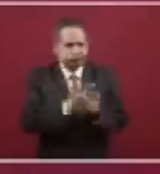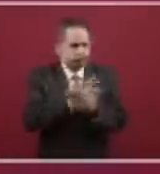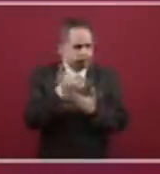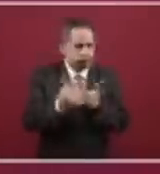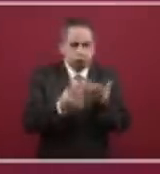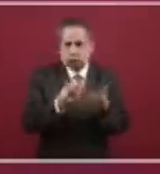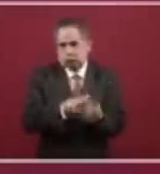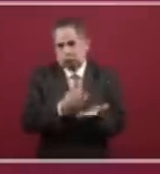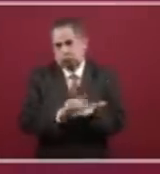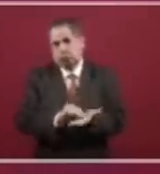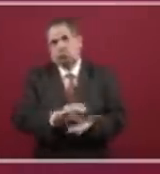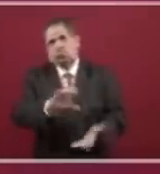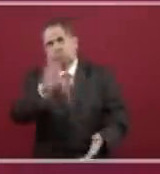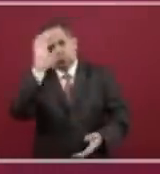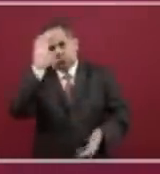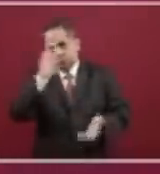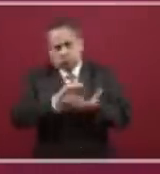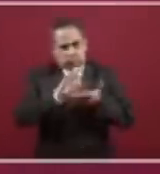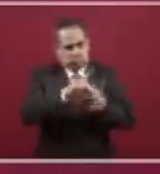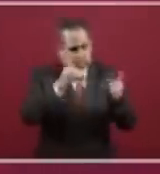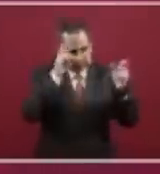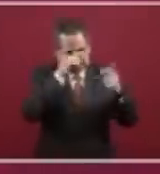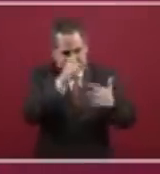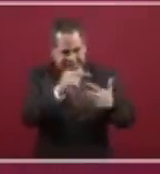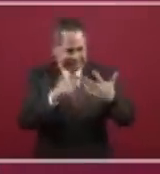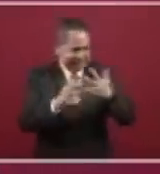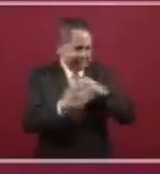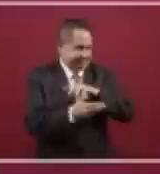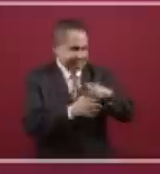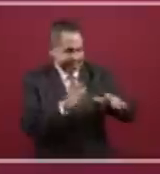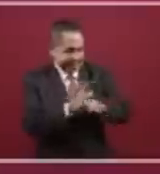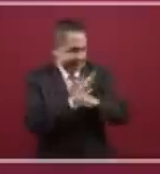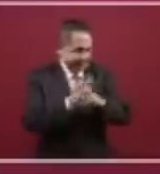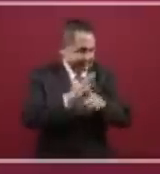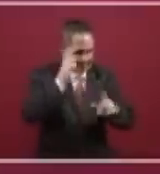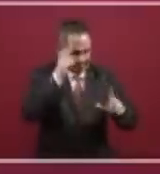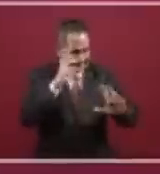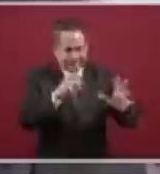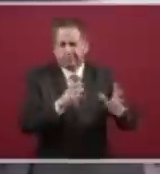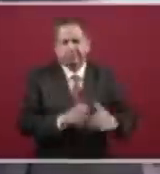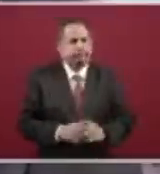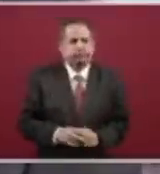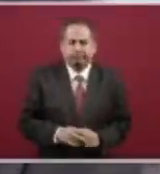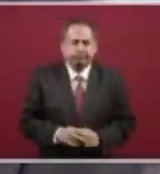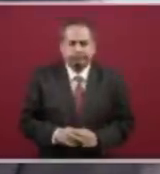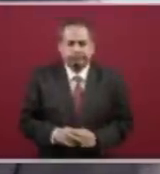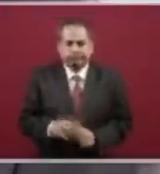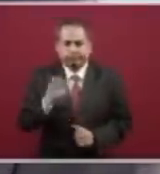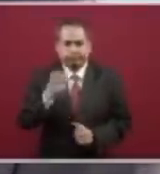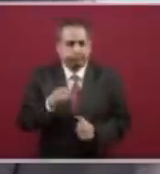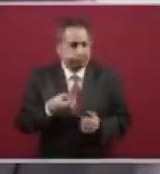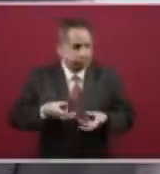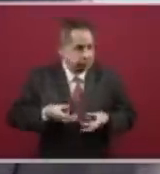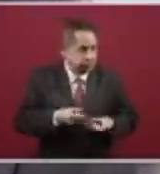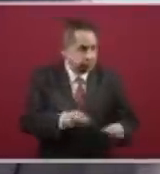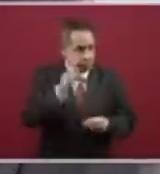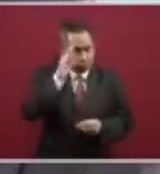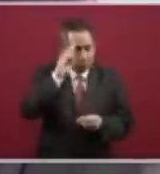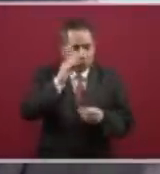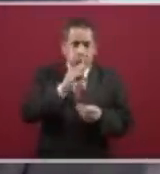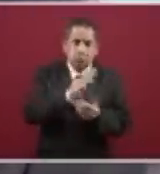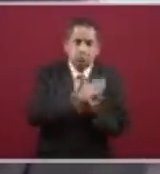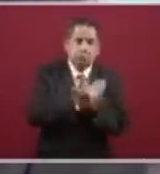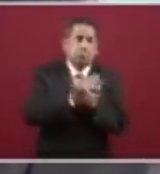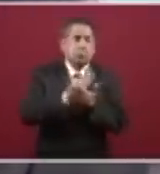oneroso y complejo y cambios constantes en la concepción del aeropuerto el costo de la construcción se elevó